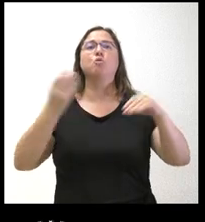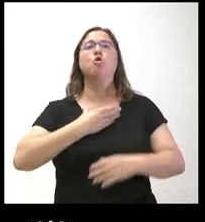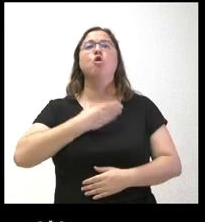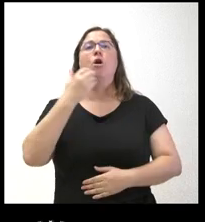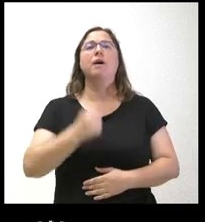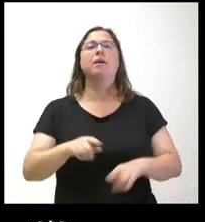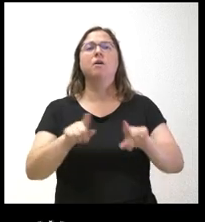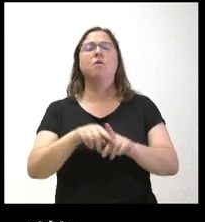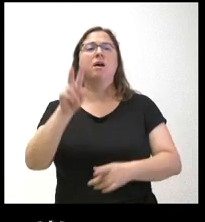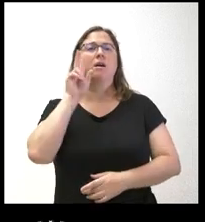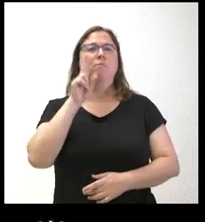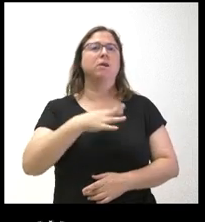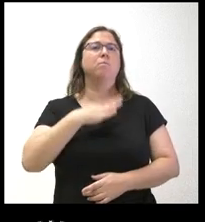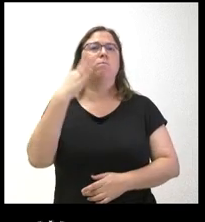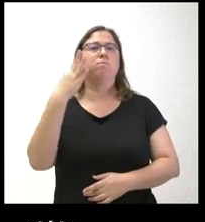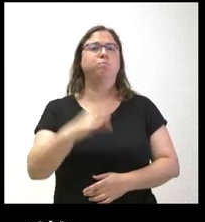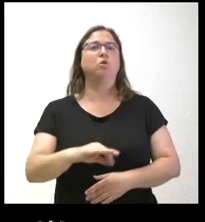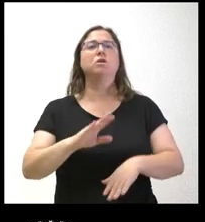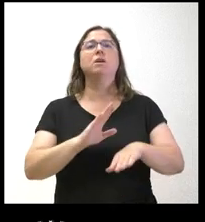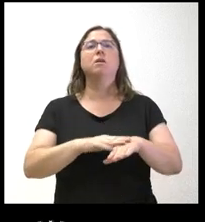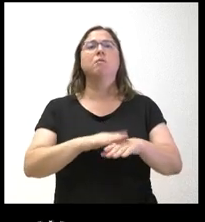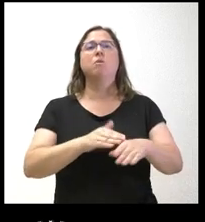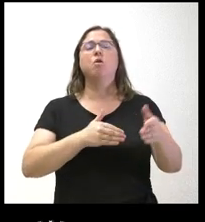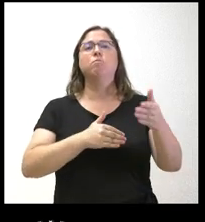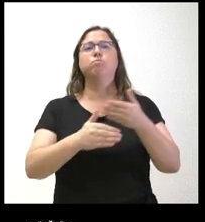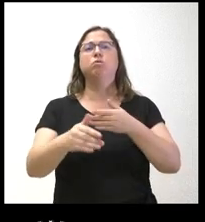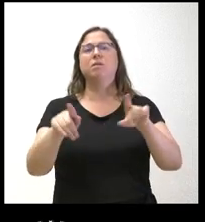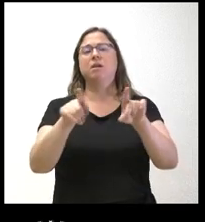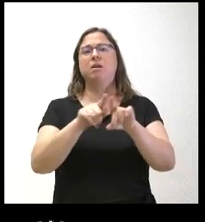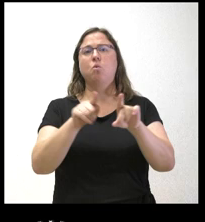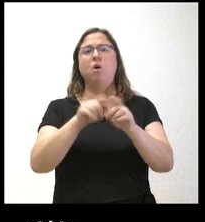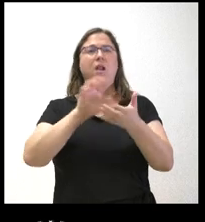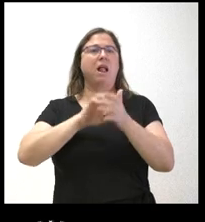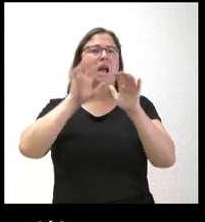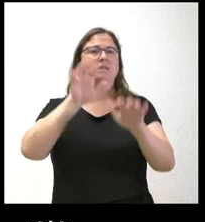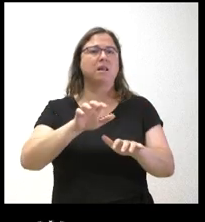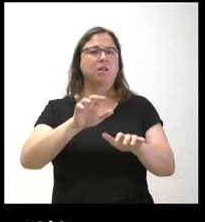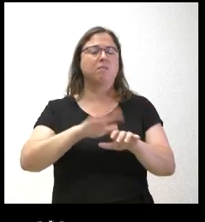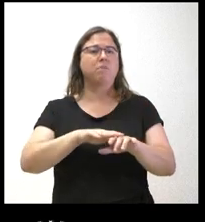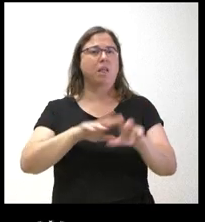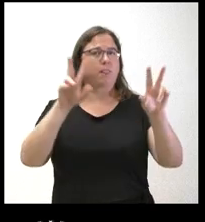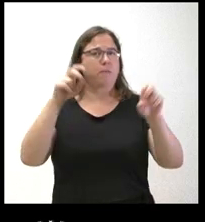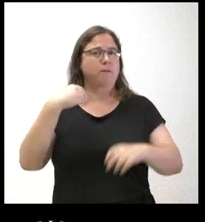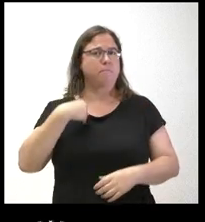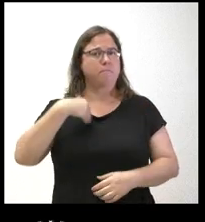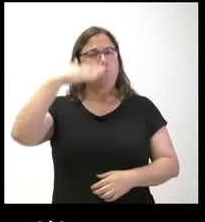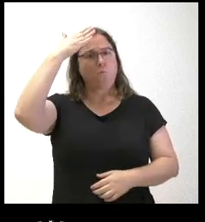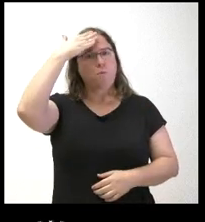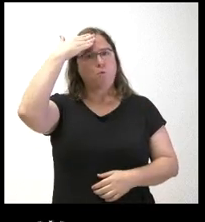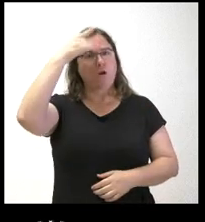como una vía posible para lo que sea el futuro planteamiento de la junta de Castilla y León en esta materia en materia de memoria